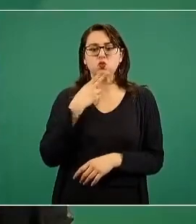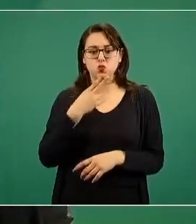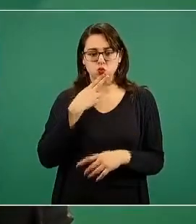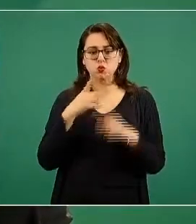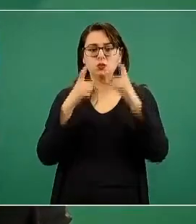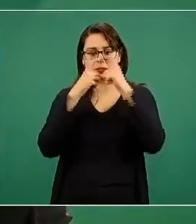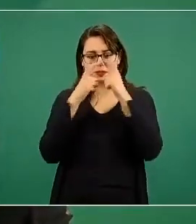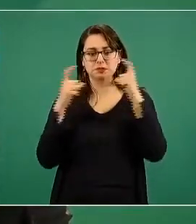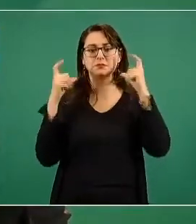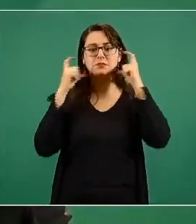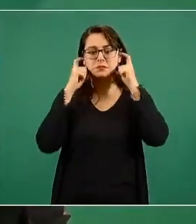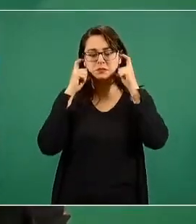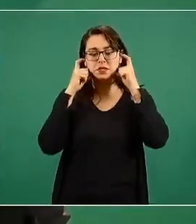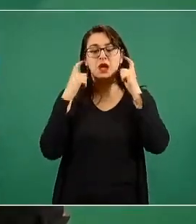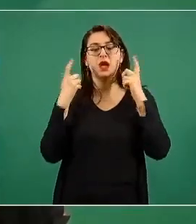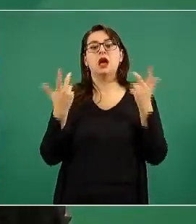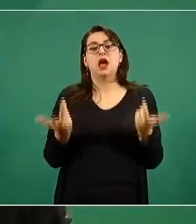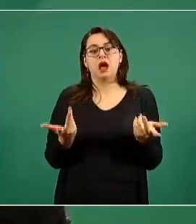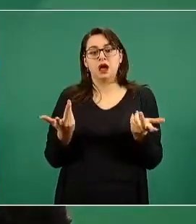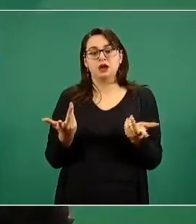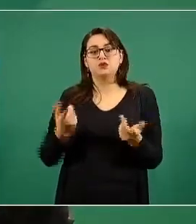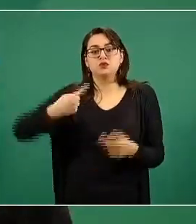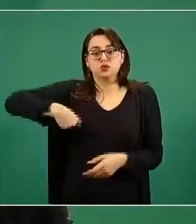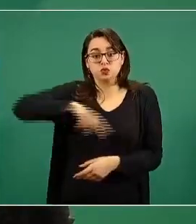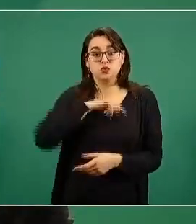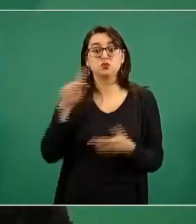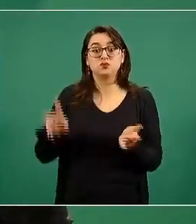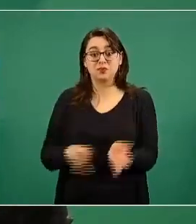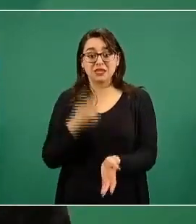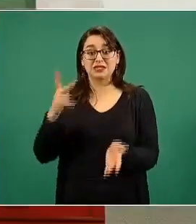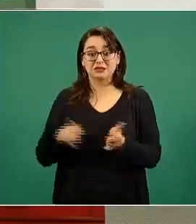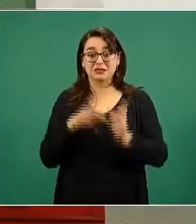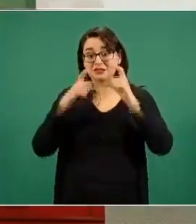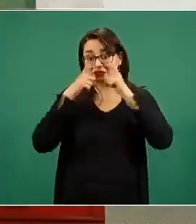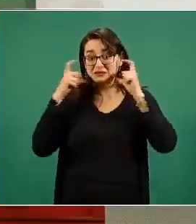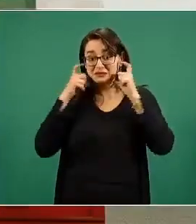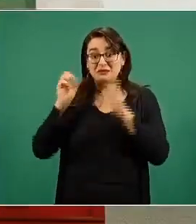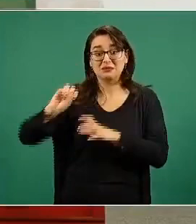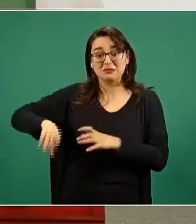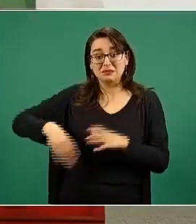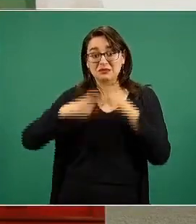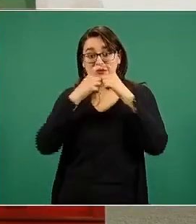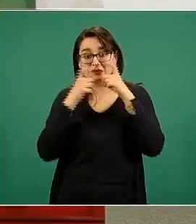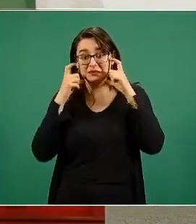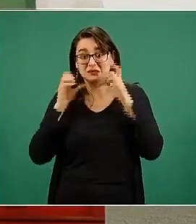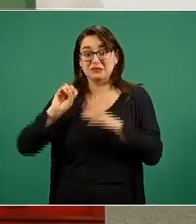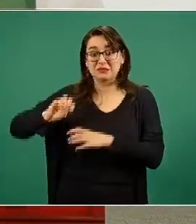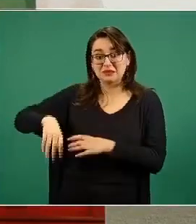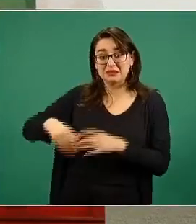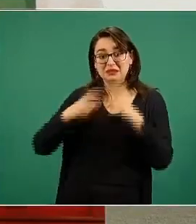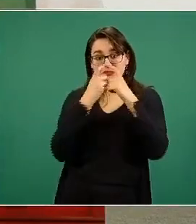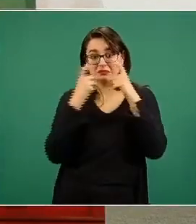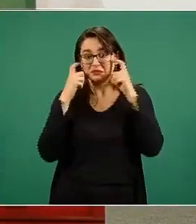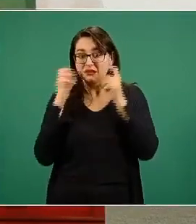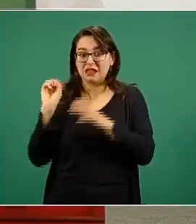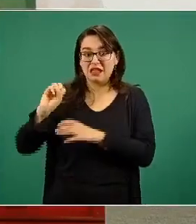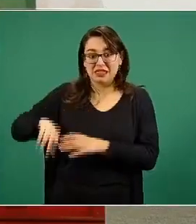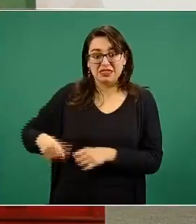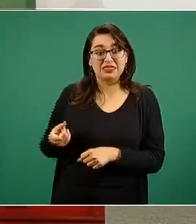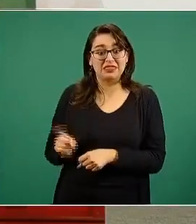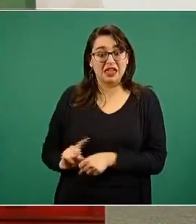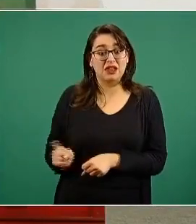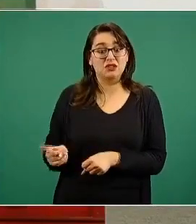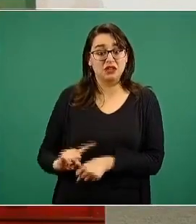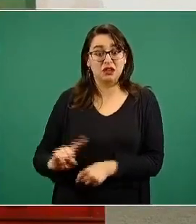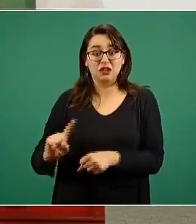el cubrebocas, si nosotros estamos comprando desechables y tirándolo todos los días o hasta 3